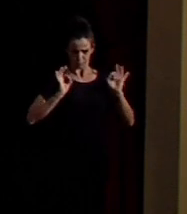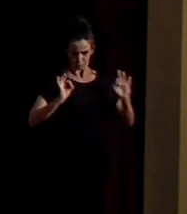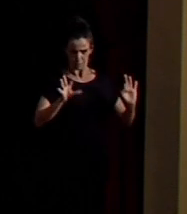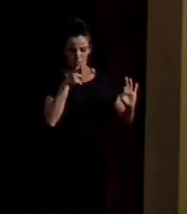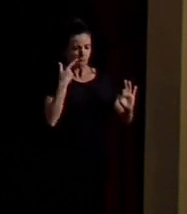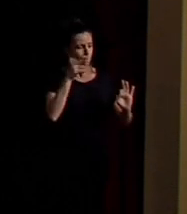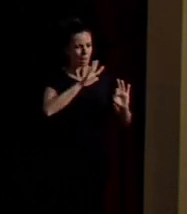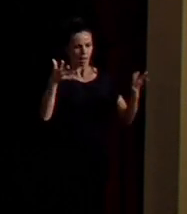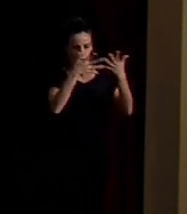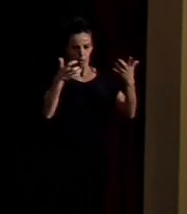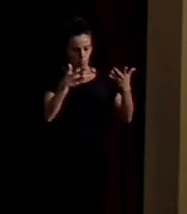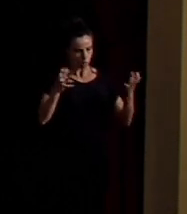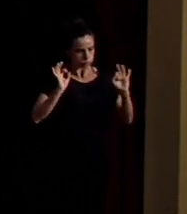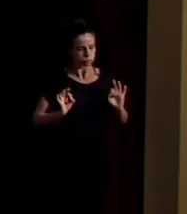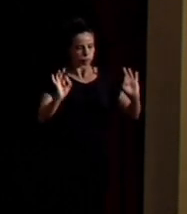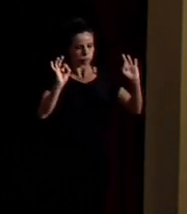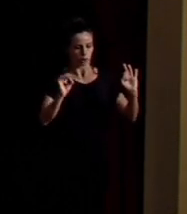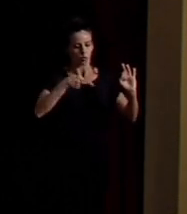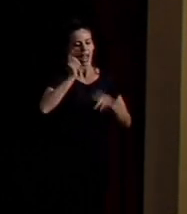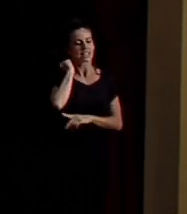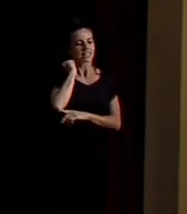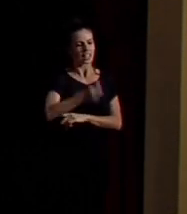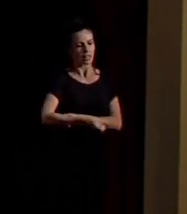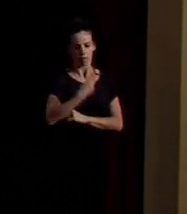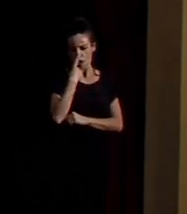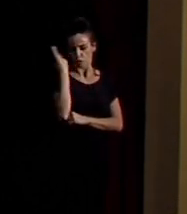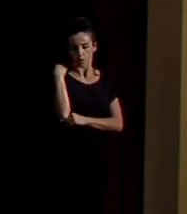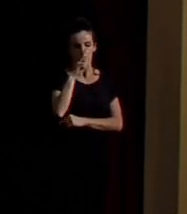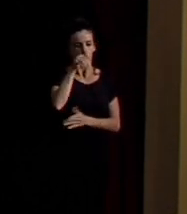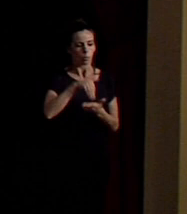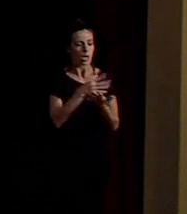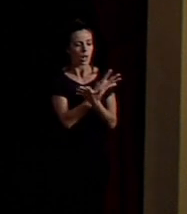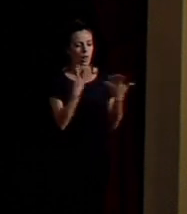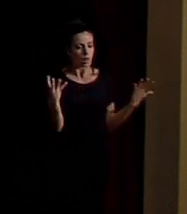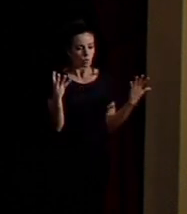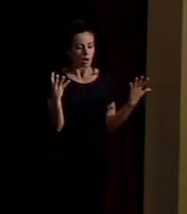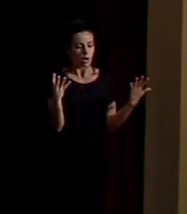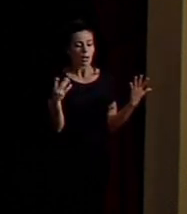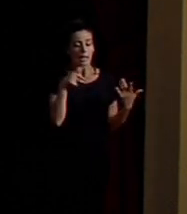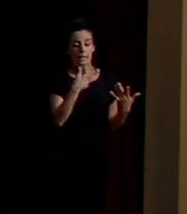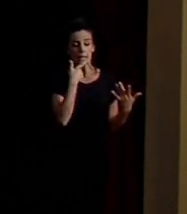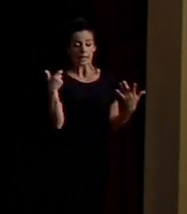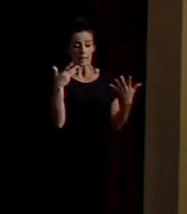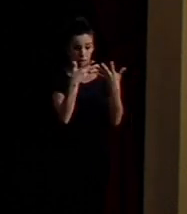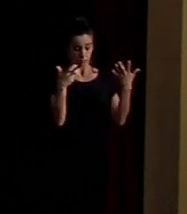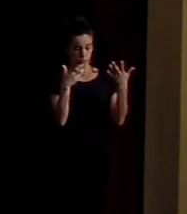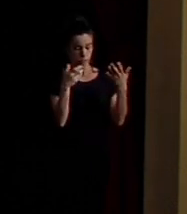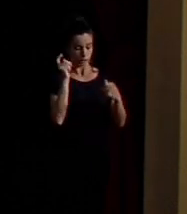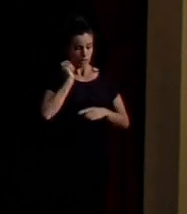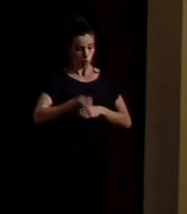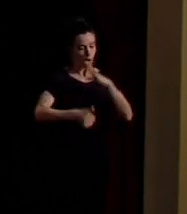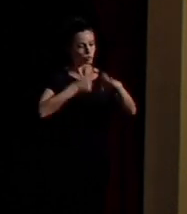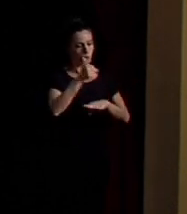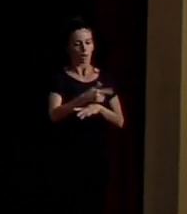un párrafo muy significativo, en una sentencia del año pasado, del 2019, dice el Tribunal Supremo: no hace